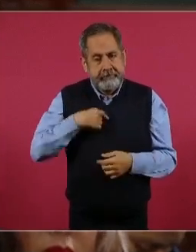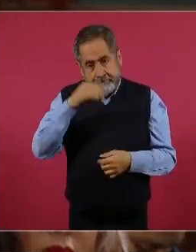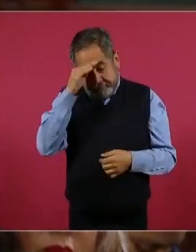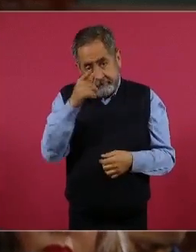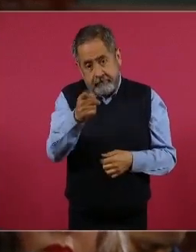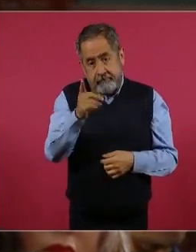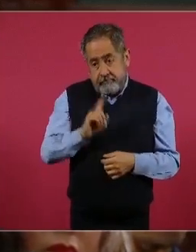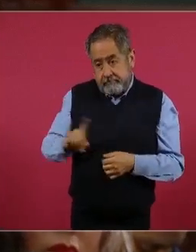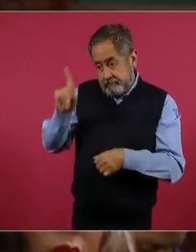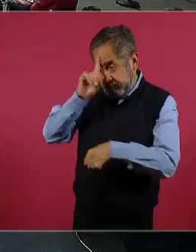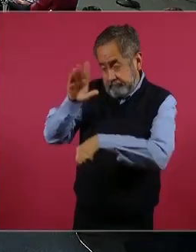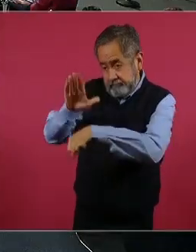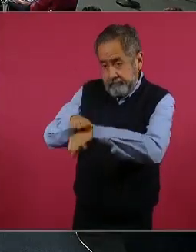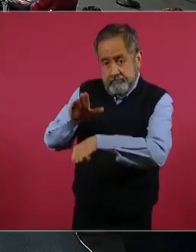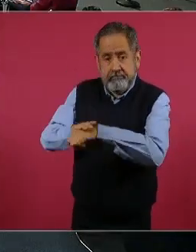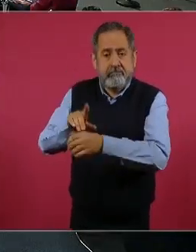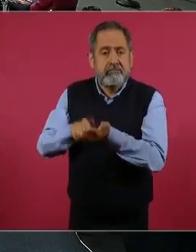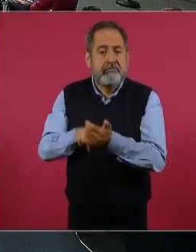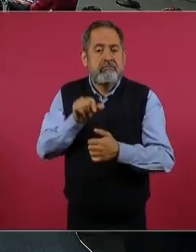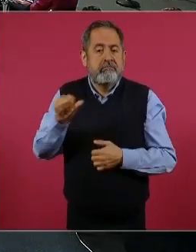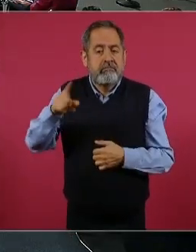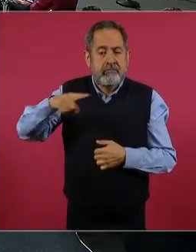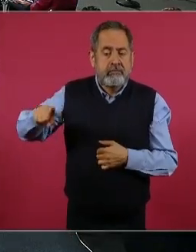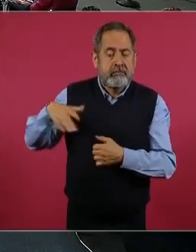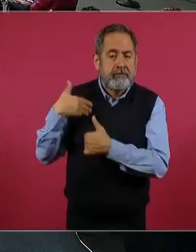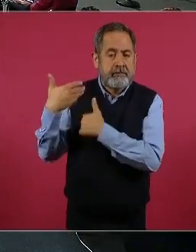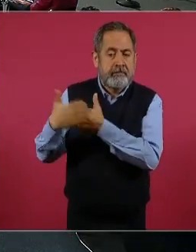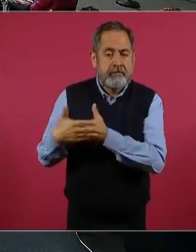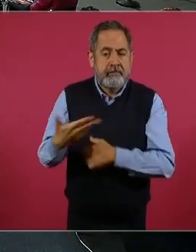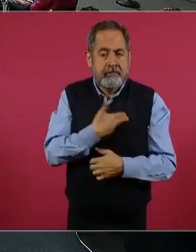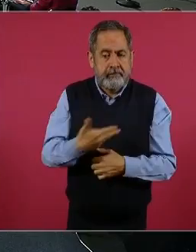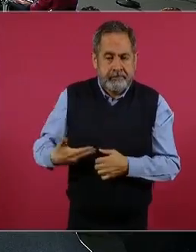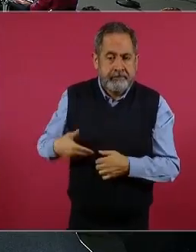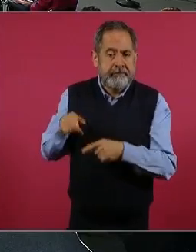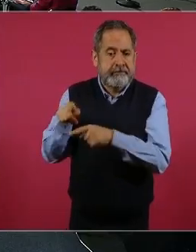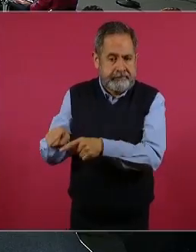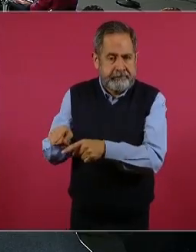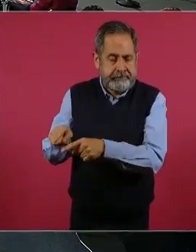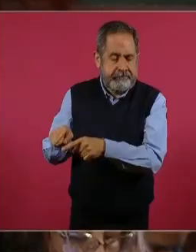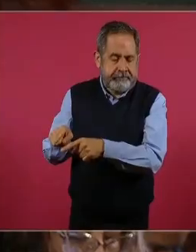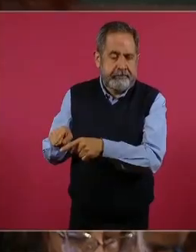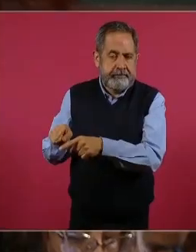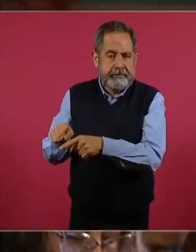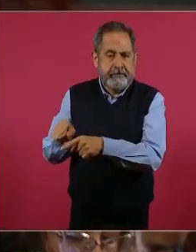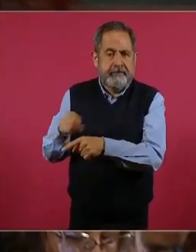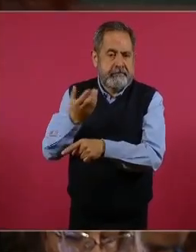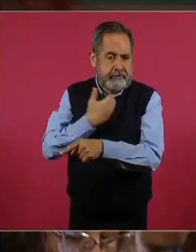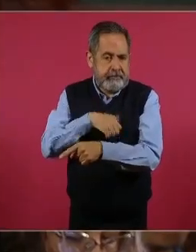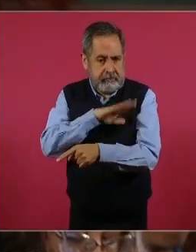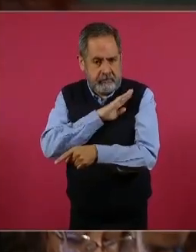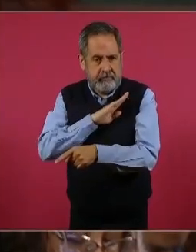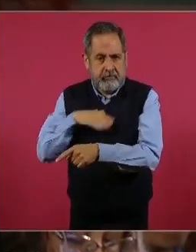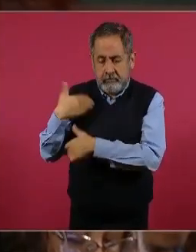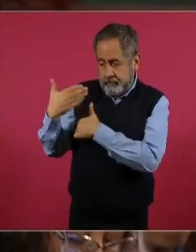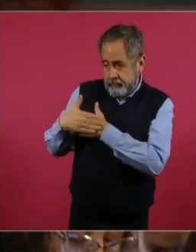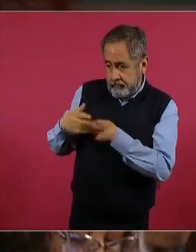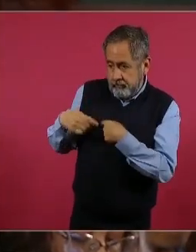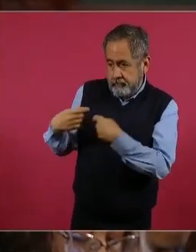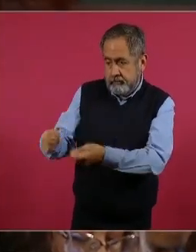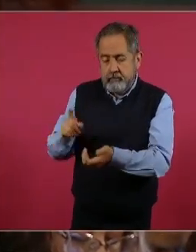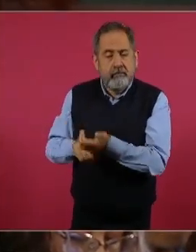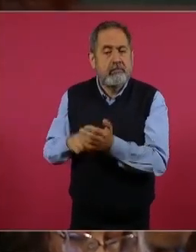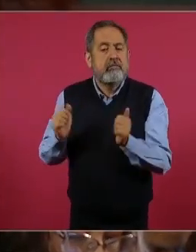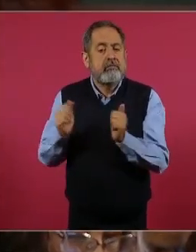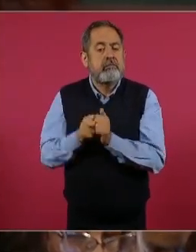le recomendaría a la presidenta electa Claudia Sheinbaum que